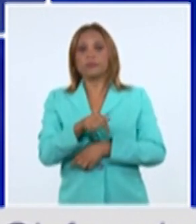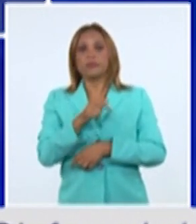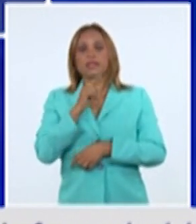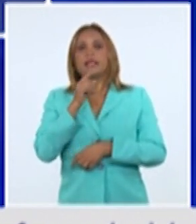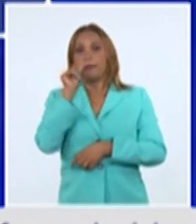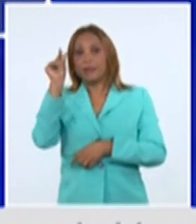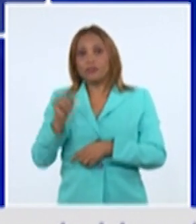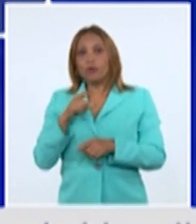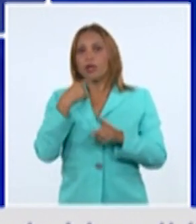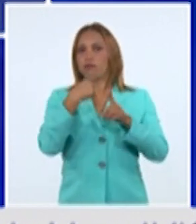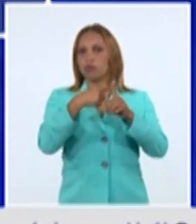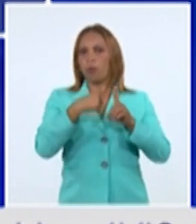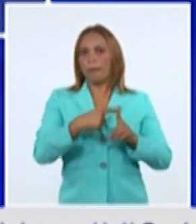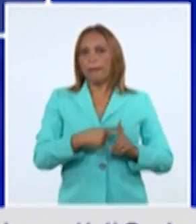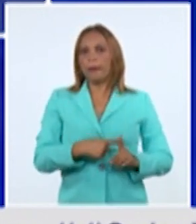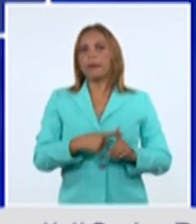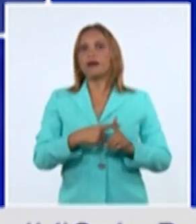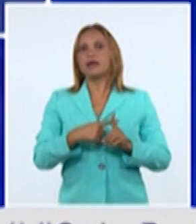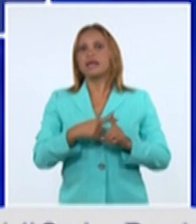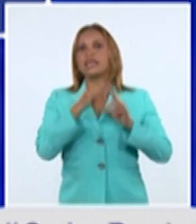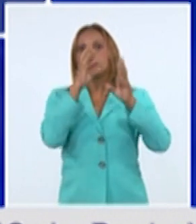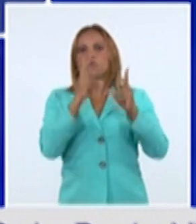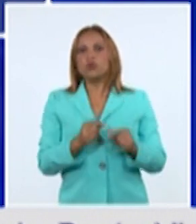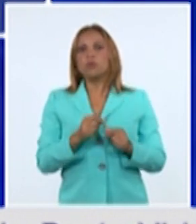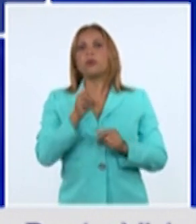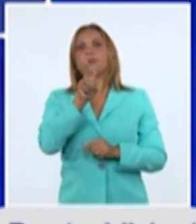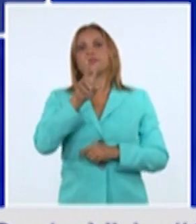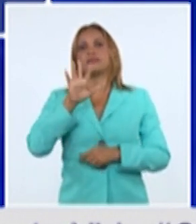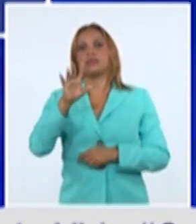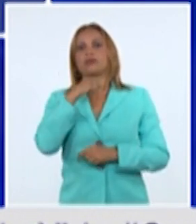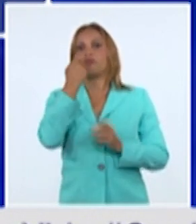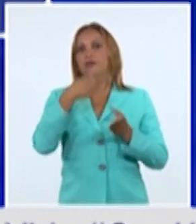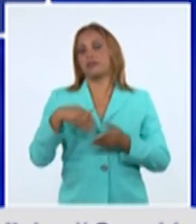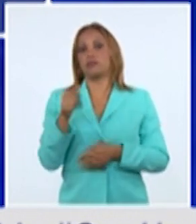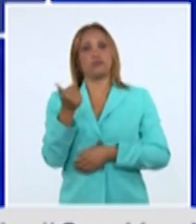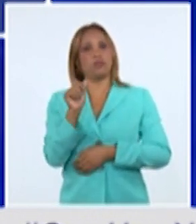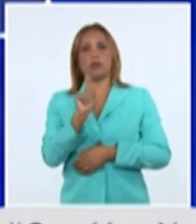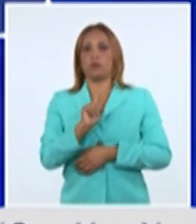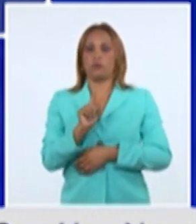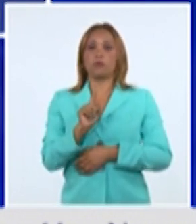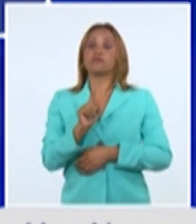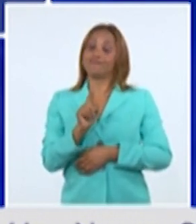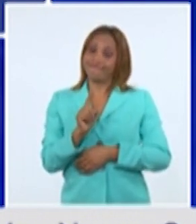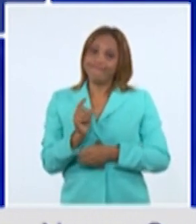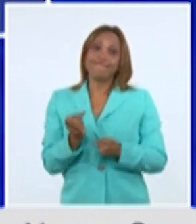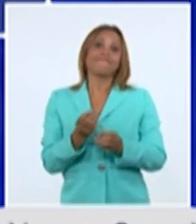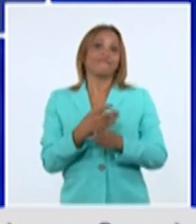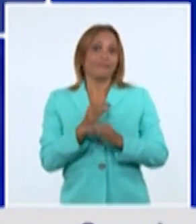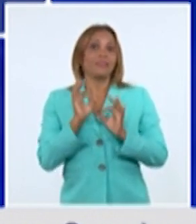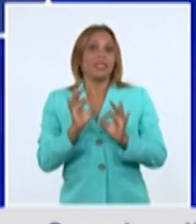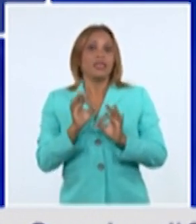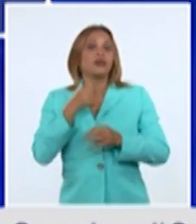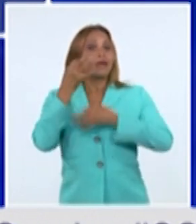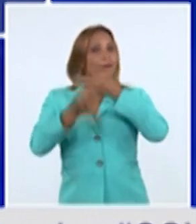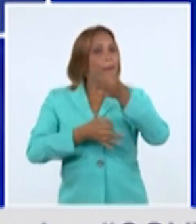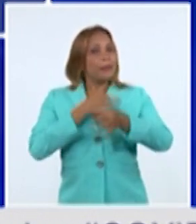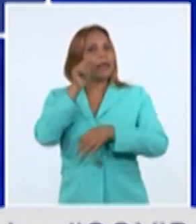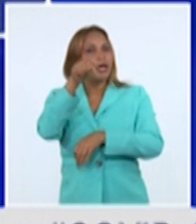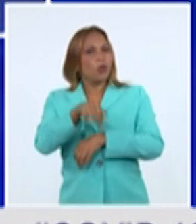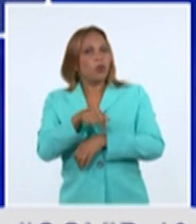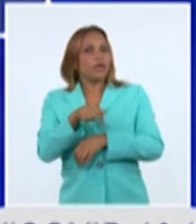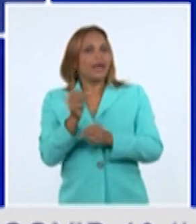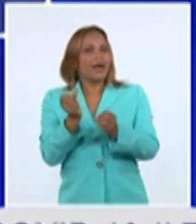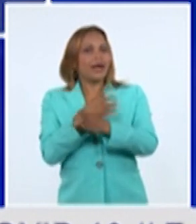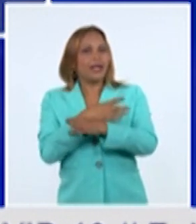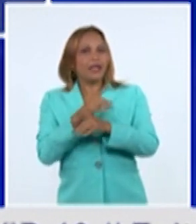todos y le daba 25 fallecidos, no 10. Claro, y es lo que quiero dejar esclarecer